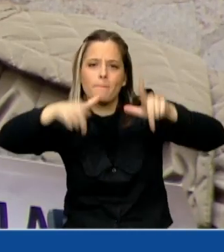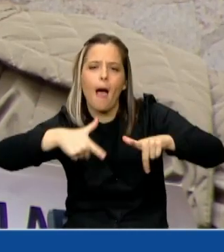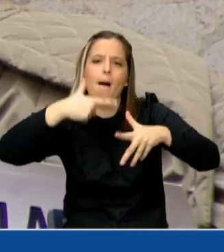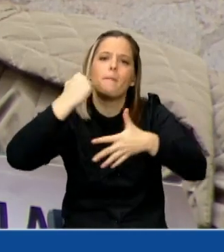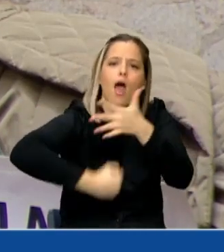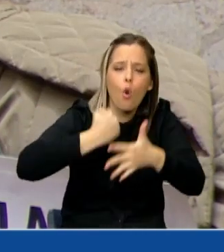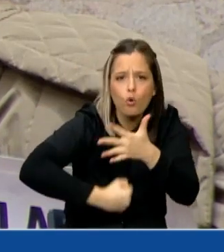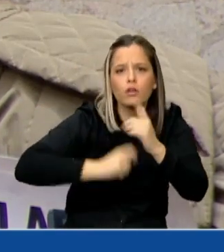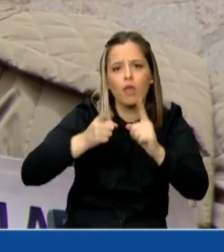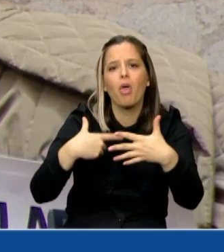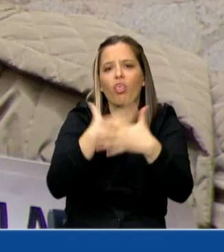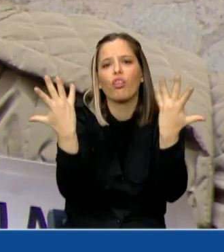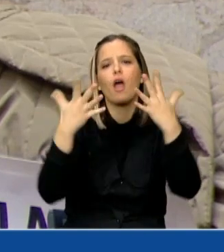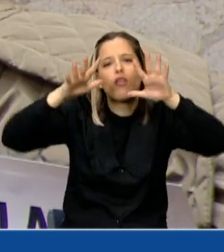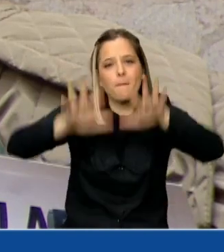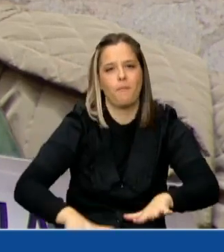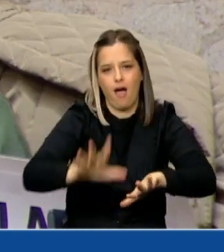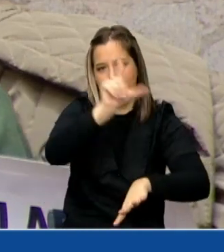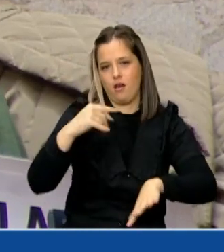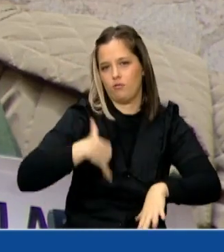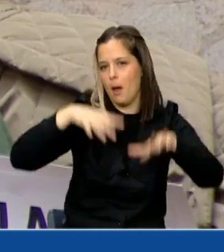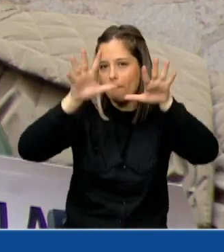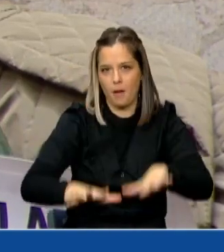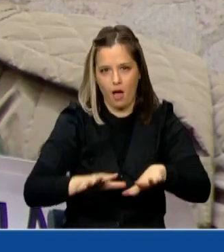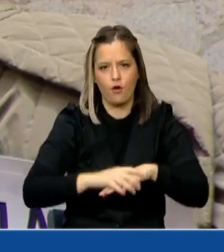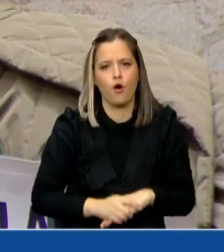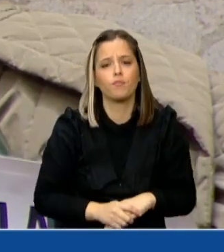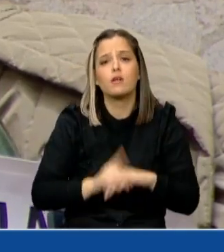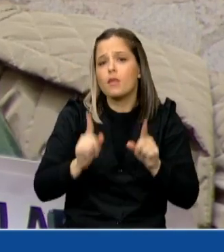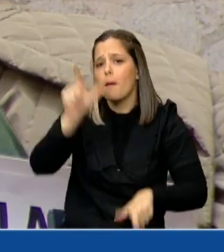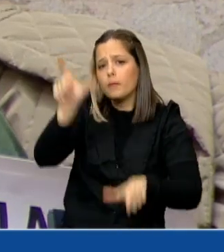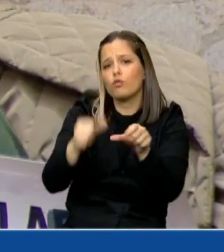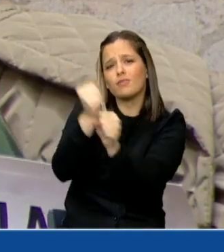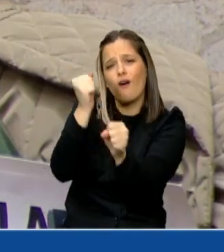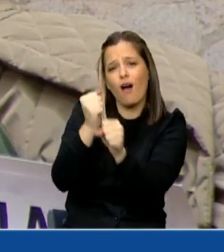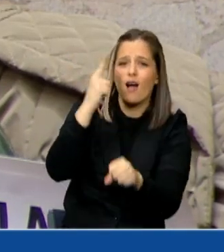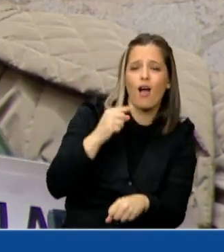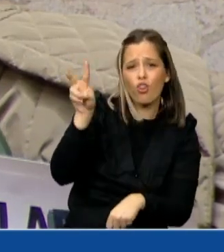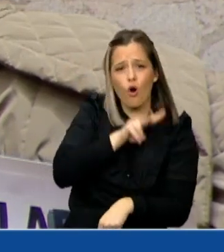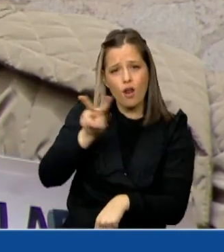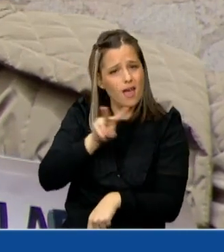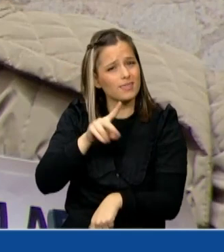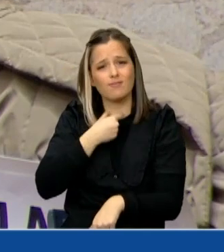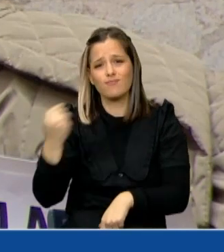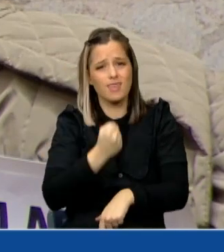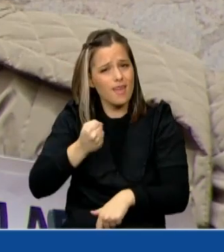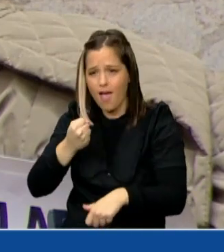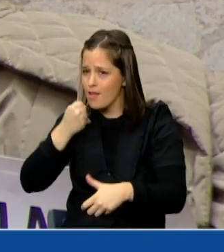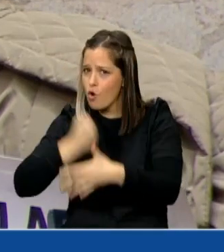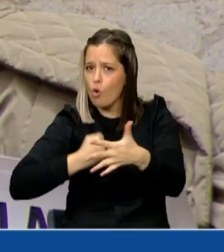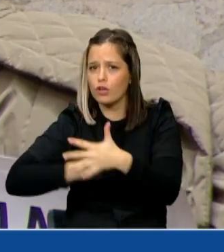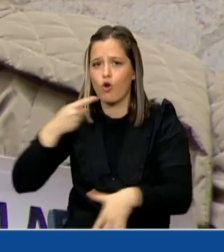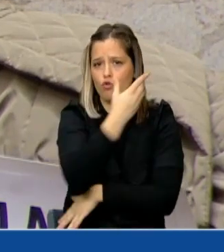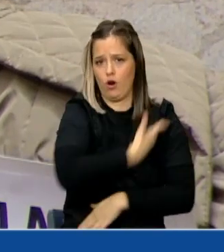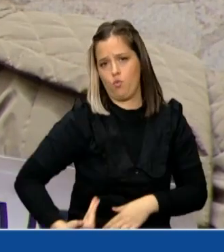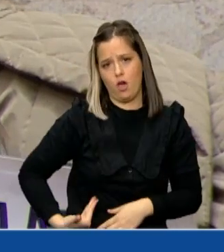paro nacional, sino también de una salida estratégica de las y los trabajadores, que es la pelea por el propio gobierno. Creo